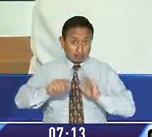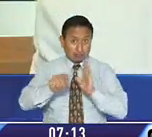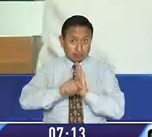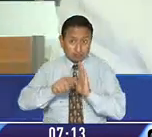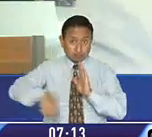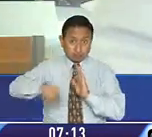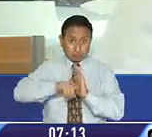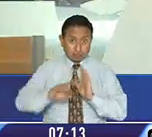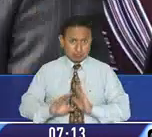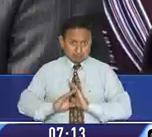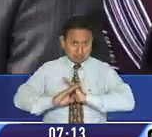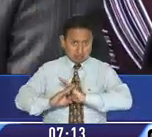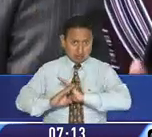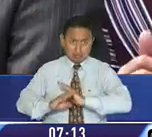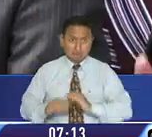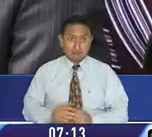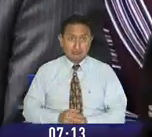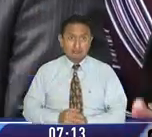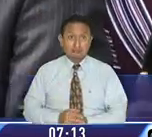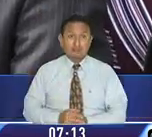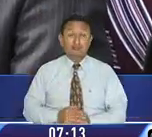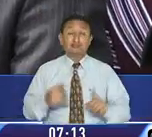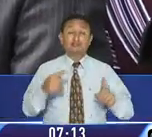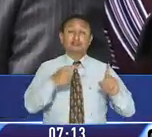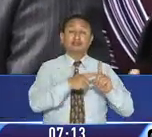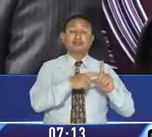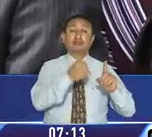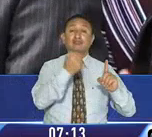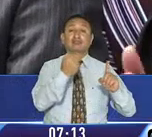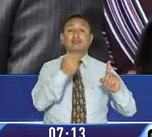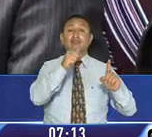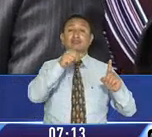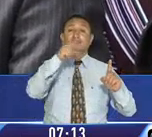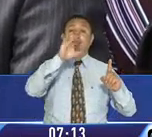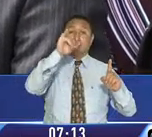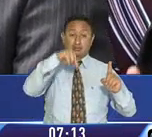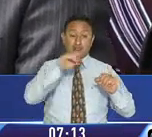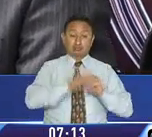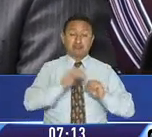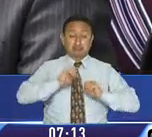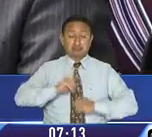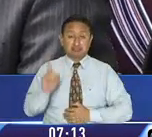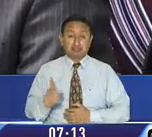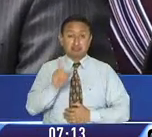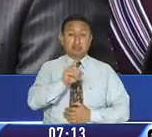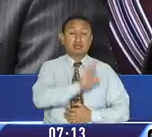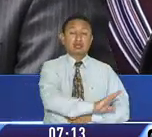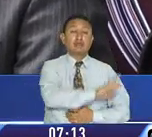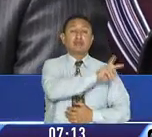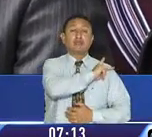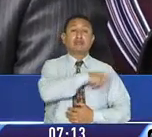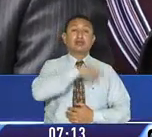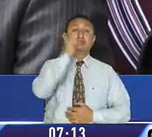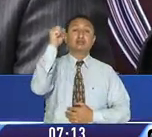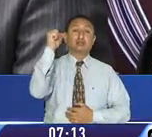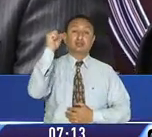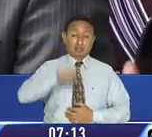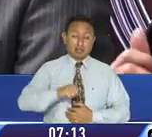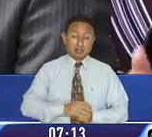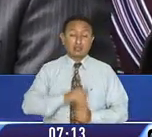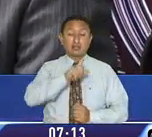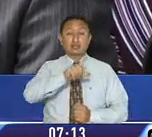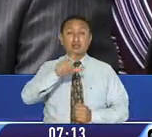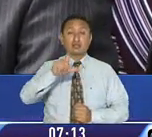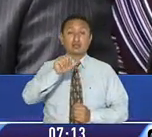poder legislativo. Porque Santiago Salazar ha comparecido para defender los derechos personales de Guadalupe Yori y